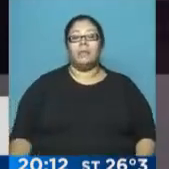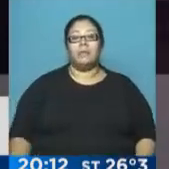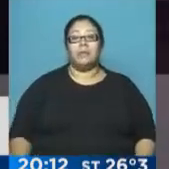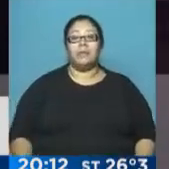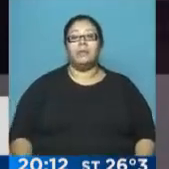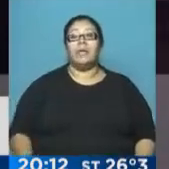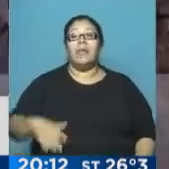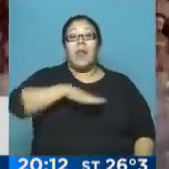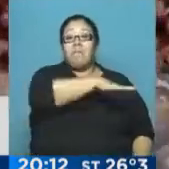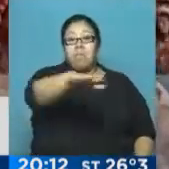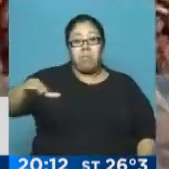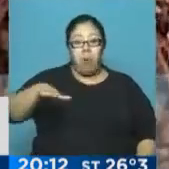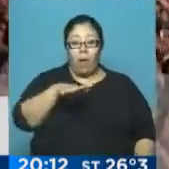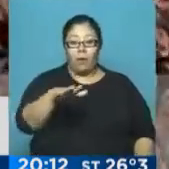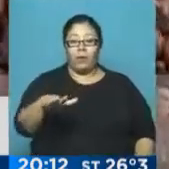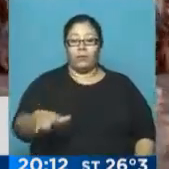del pueblo.